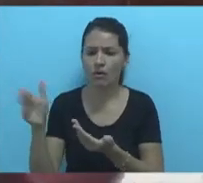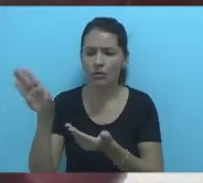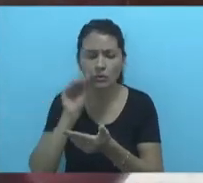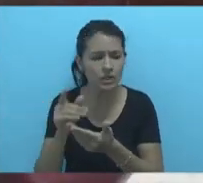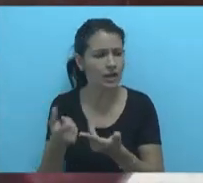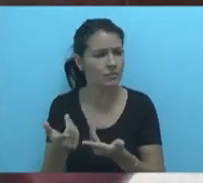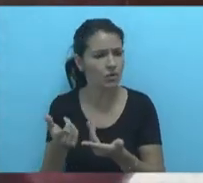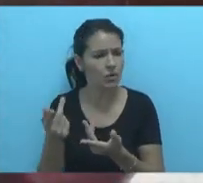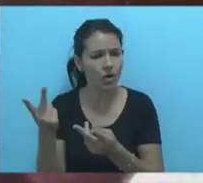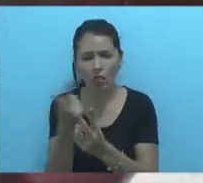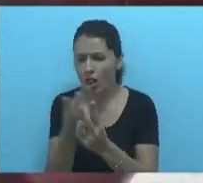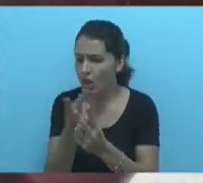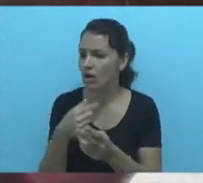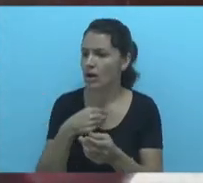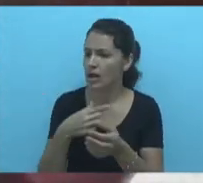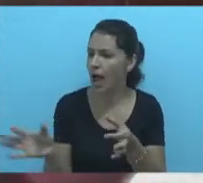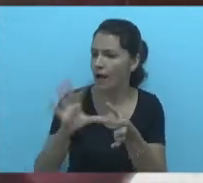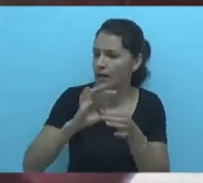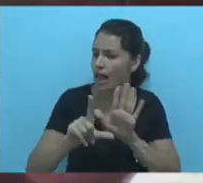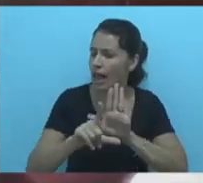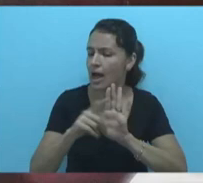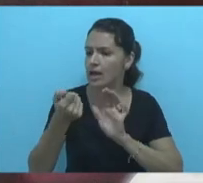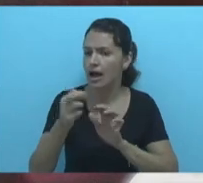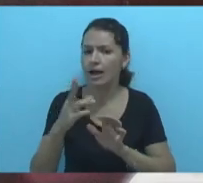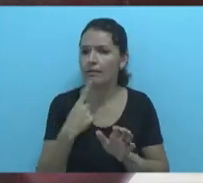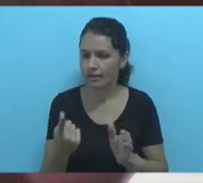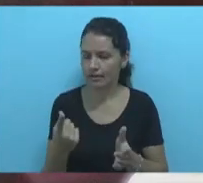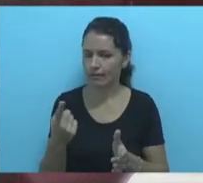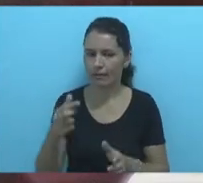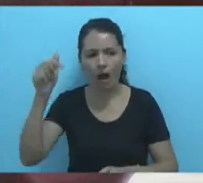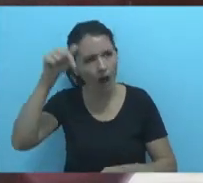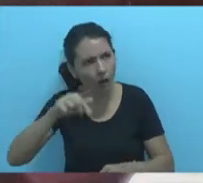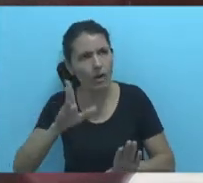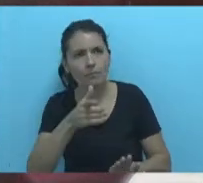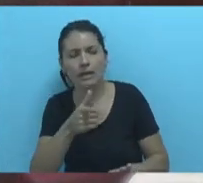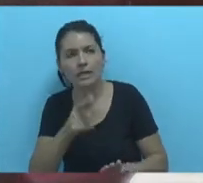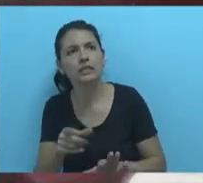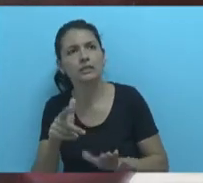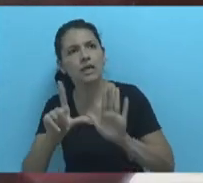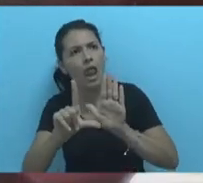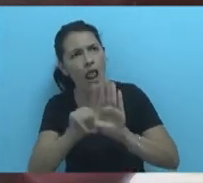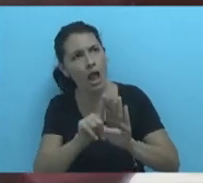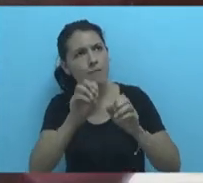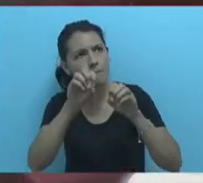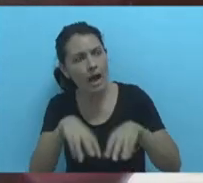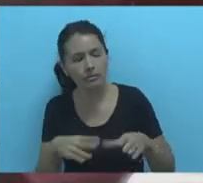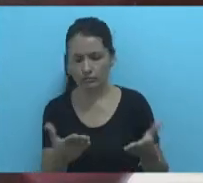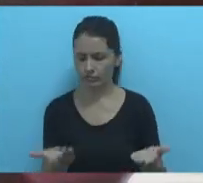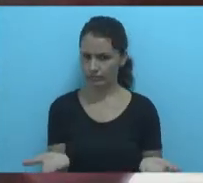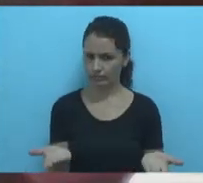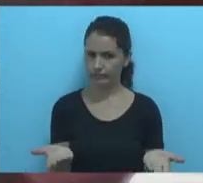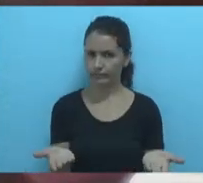nos extrapolamos y decimos, yo reconozco la posición de la diputada, pero todas esas cuestiones positivas.